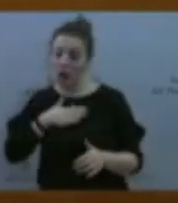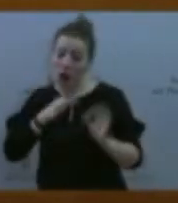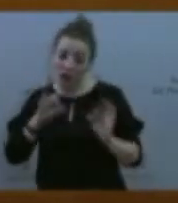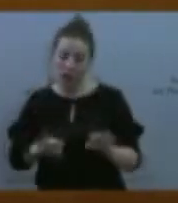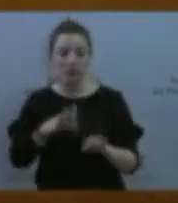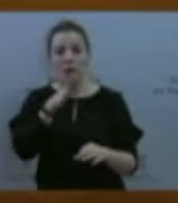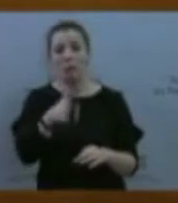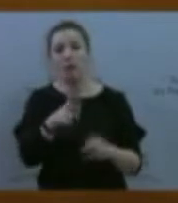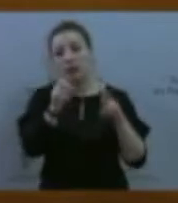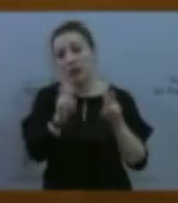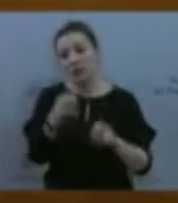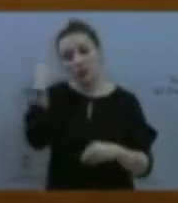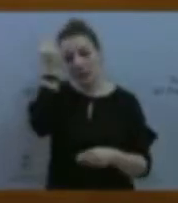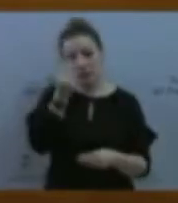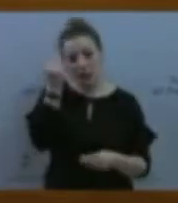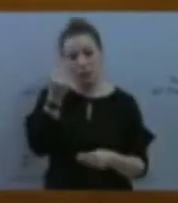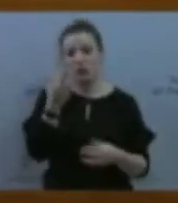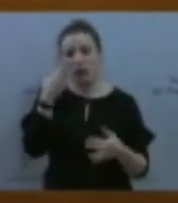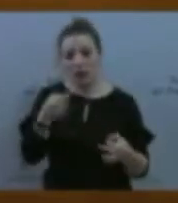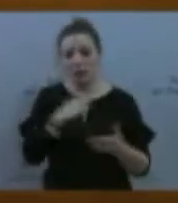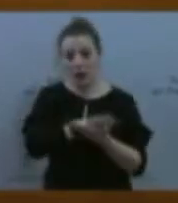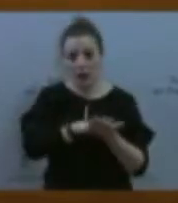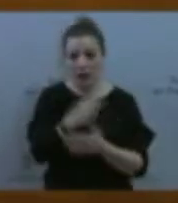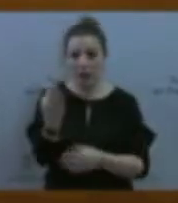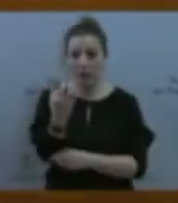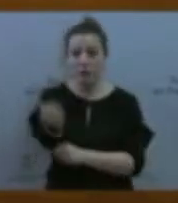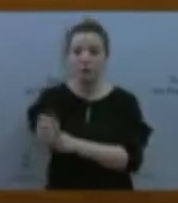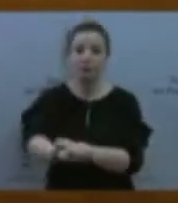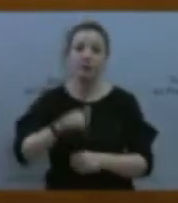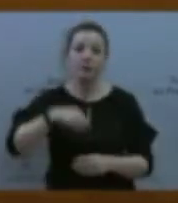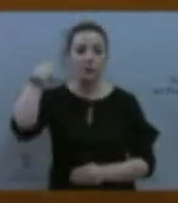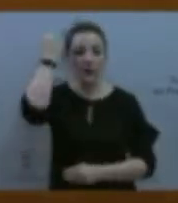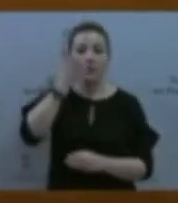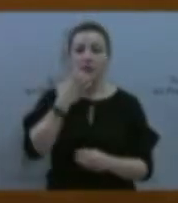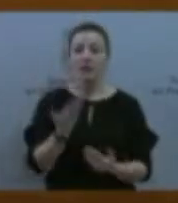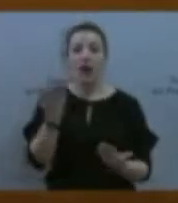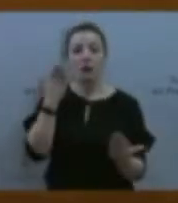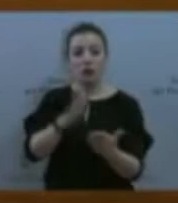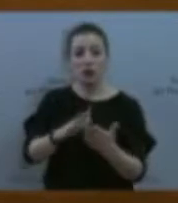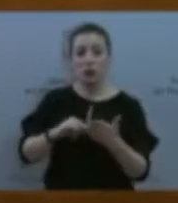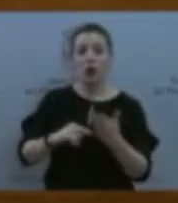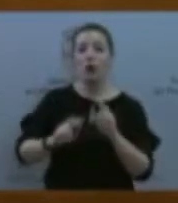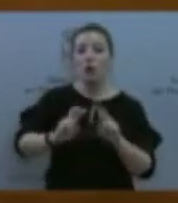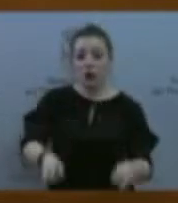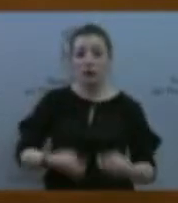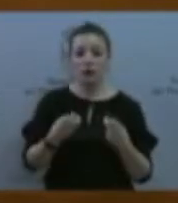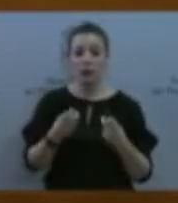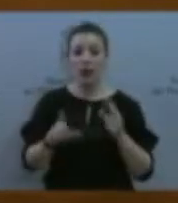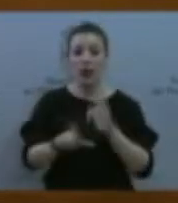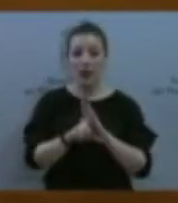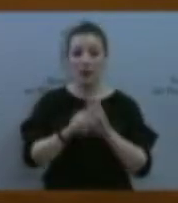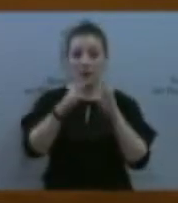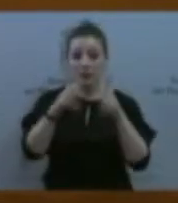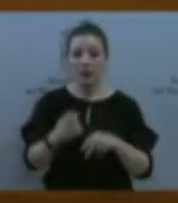¿no? Y aquí es donde creeríamos, si tuviésemos que afrontar una reforma de la ley de la sindicatura, pasar de una evaluación meramente